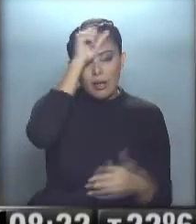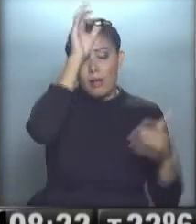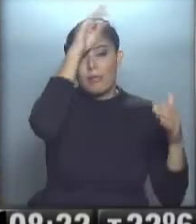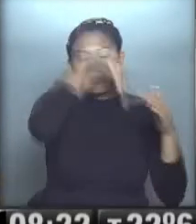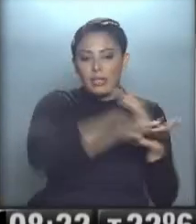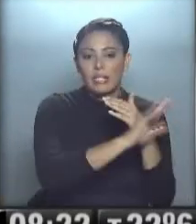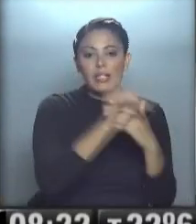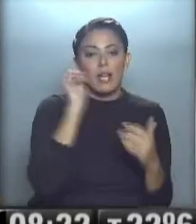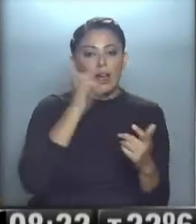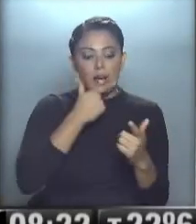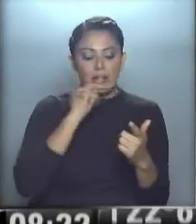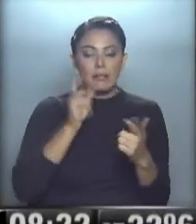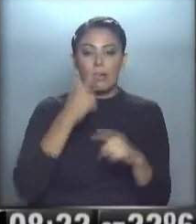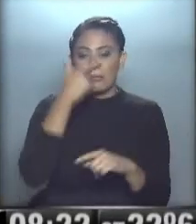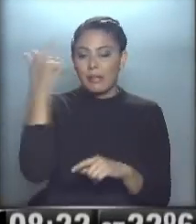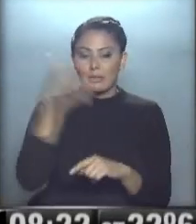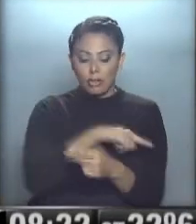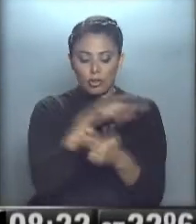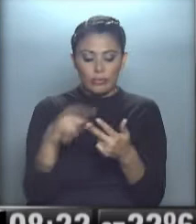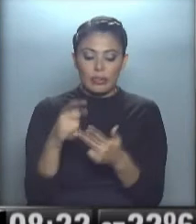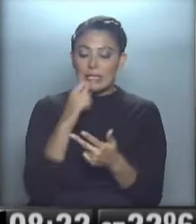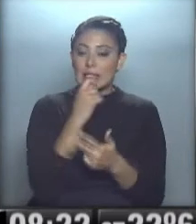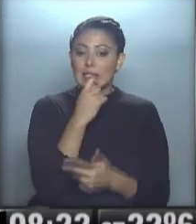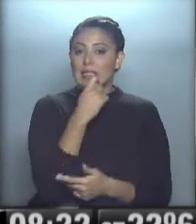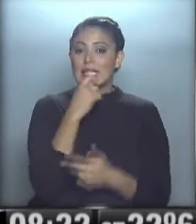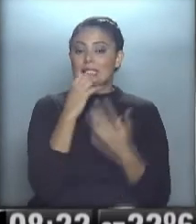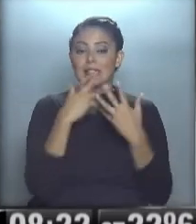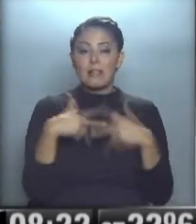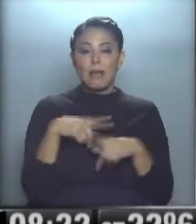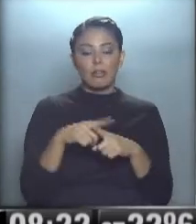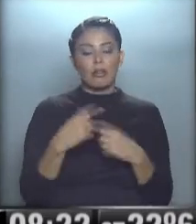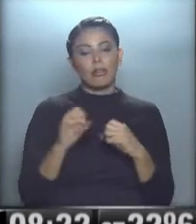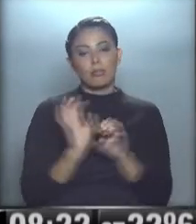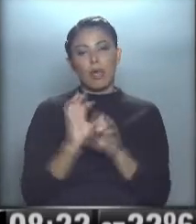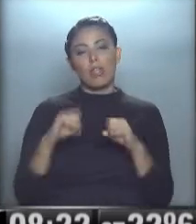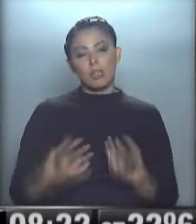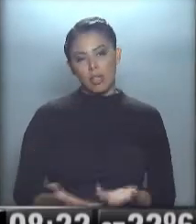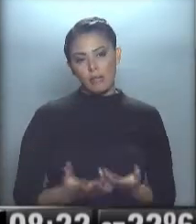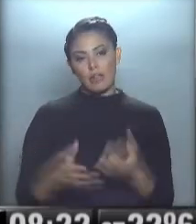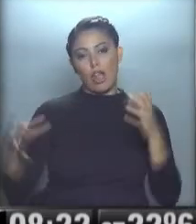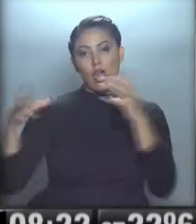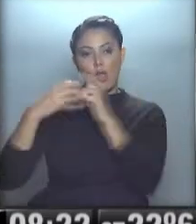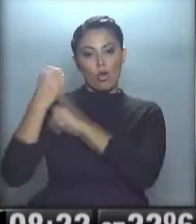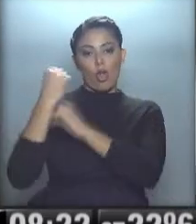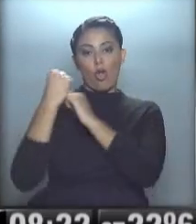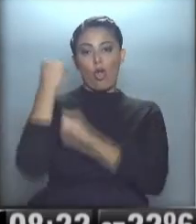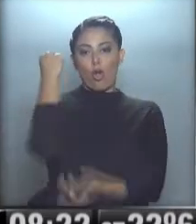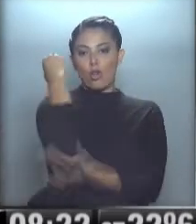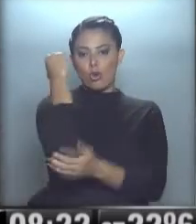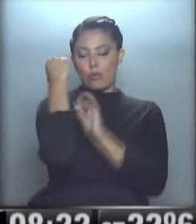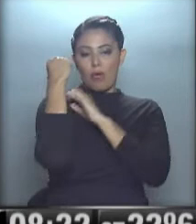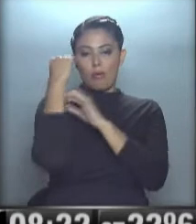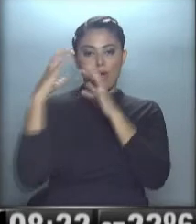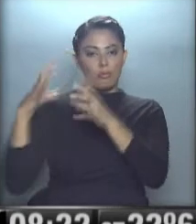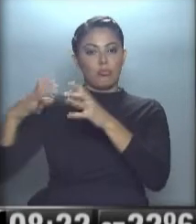petróleo. Por lo tanto, con sistemas políticos débiles, se concentra el poder económico para extraer la riqueza de los países